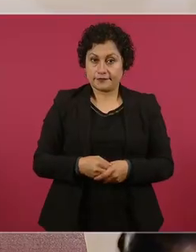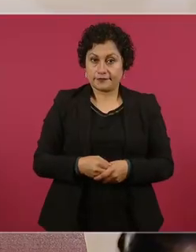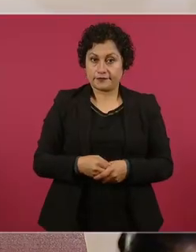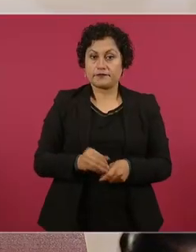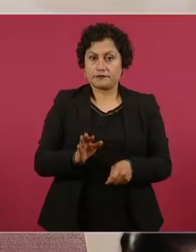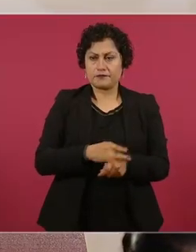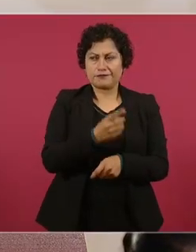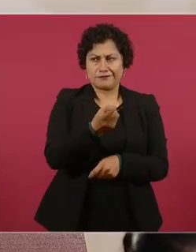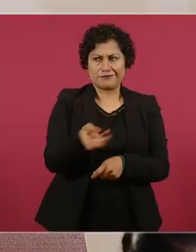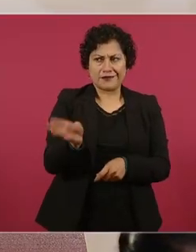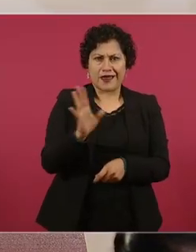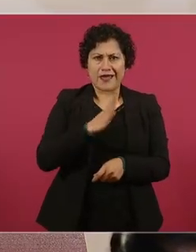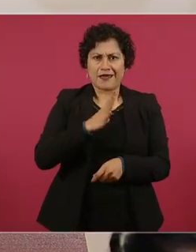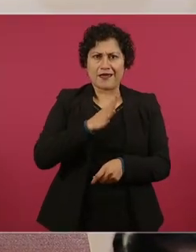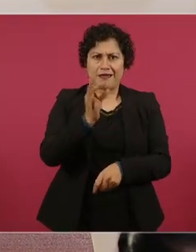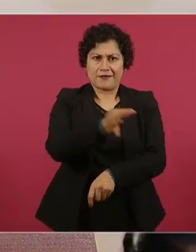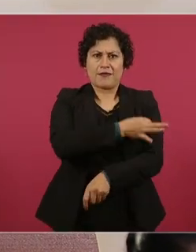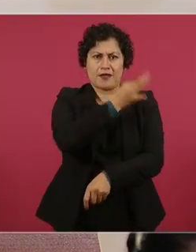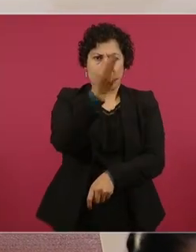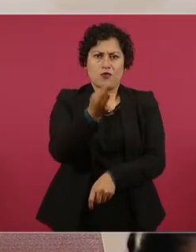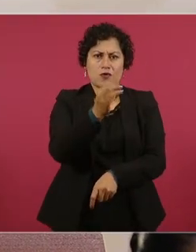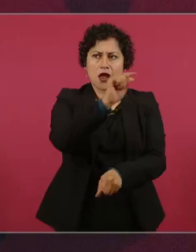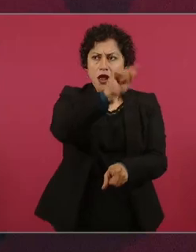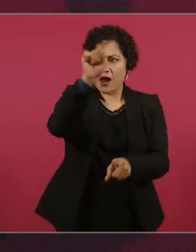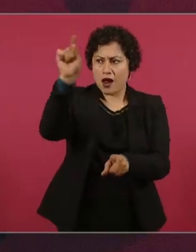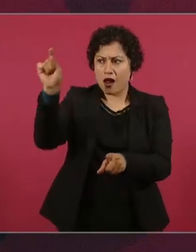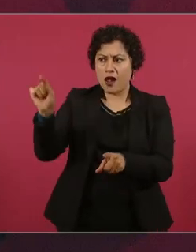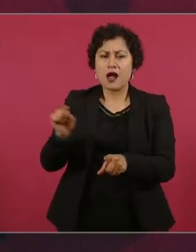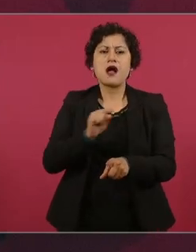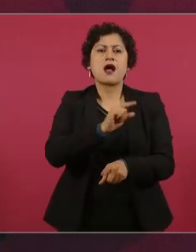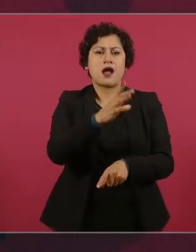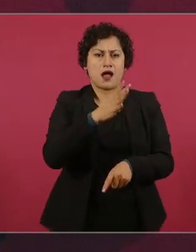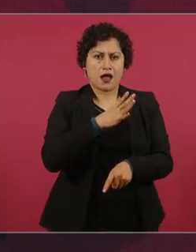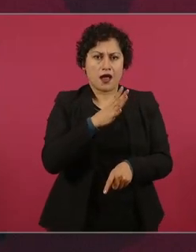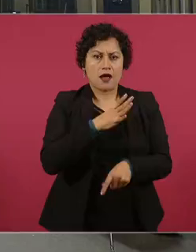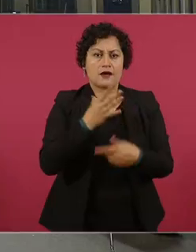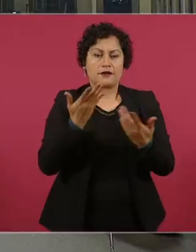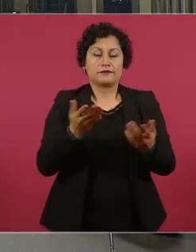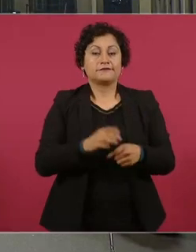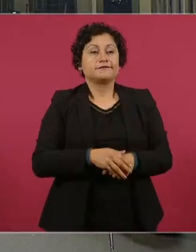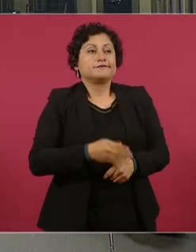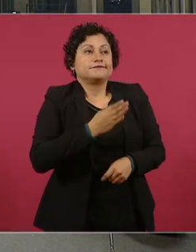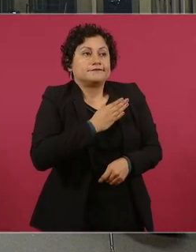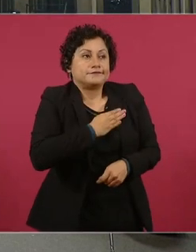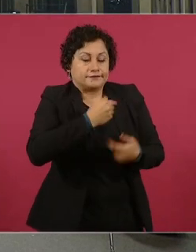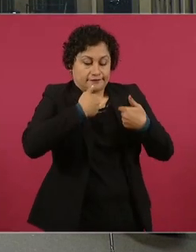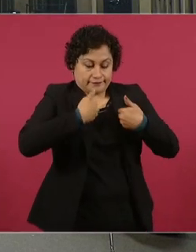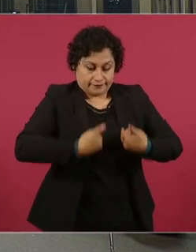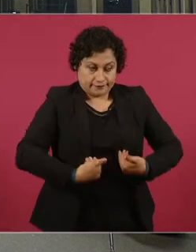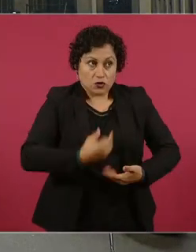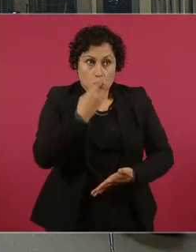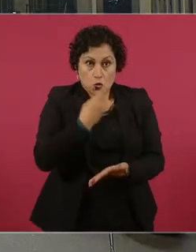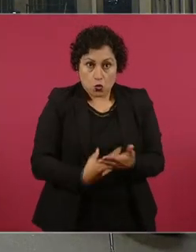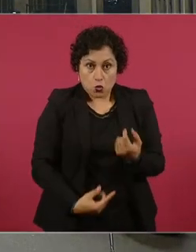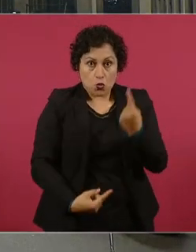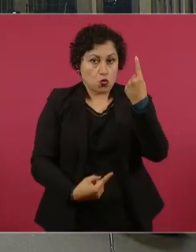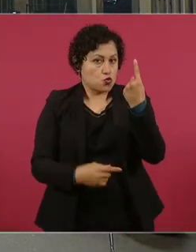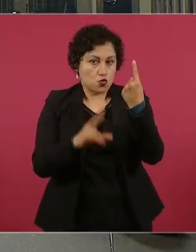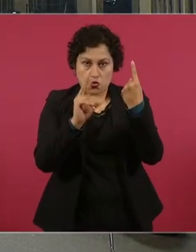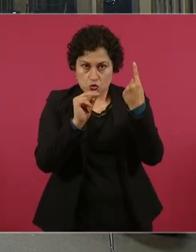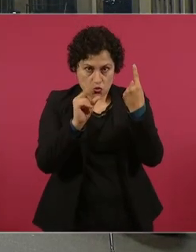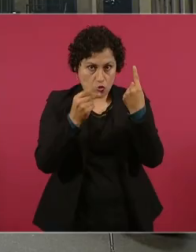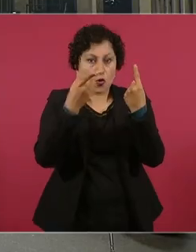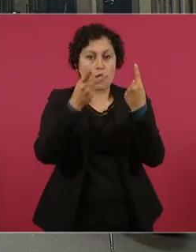todos lados. Sí, digo, lo que pasa es que no nada más es mi caso, o lo pongo nada más como ejemplo, pero hemos recorrido clínicas,